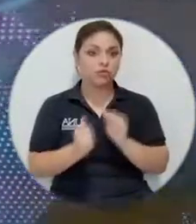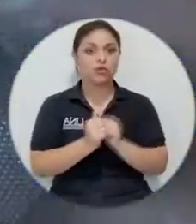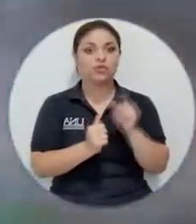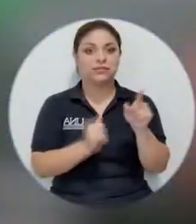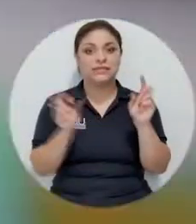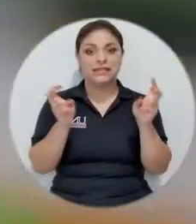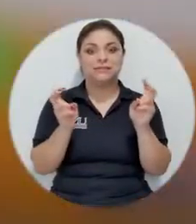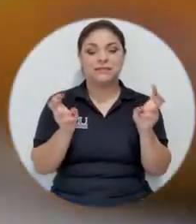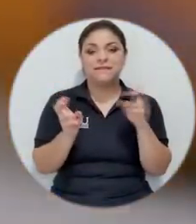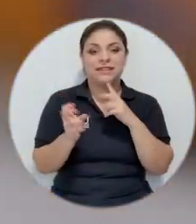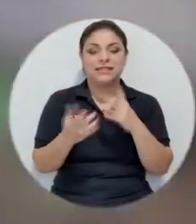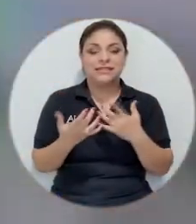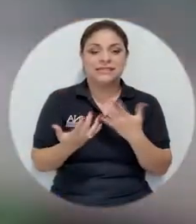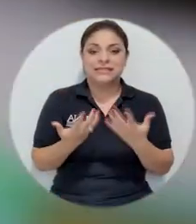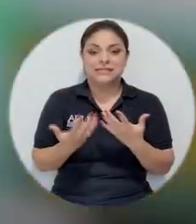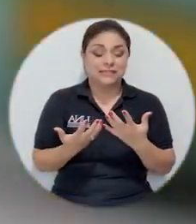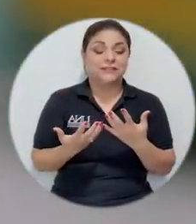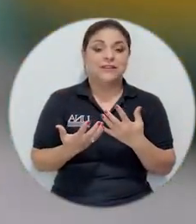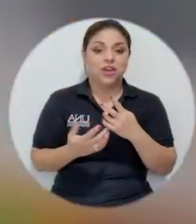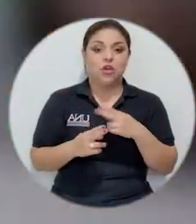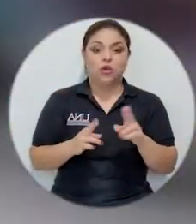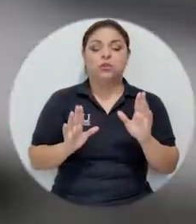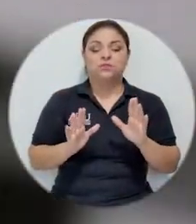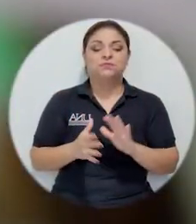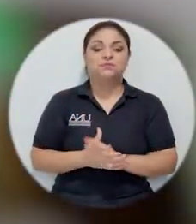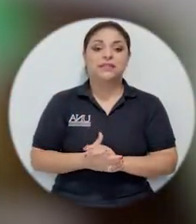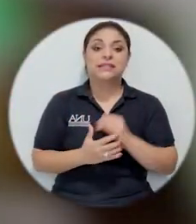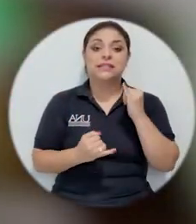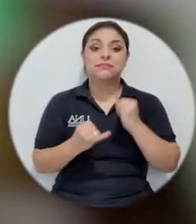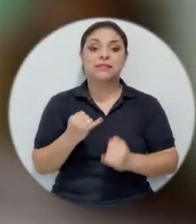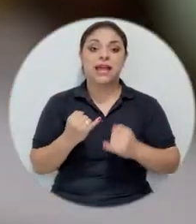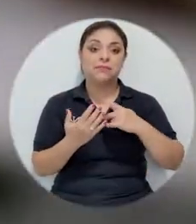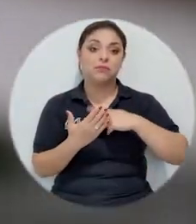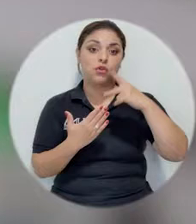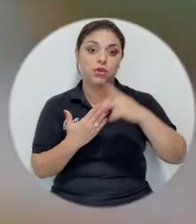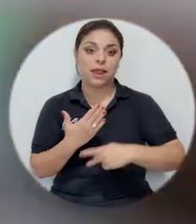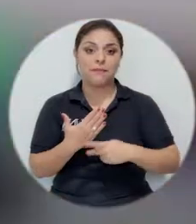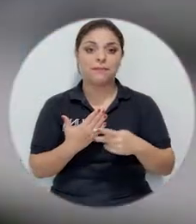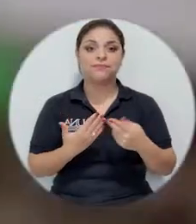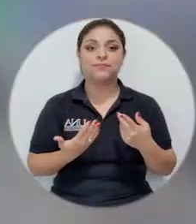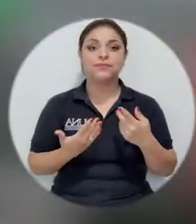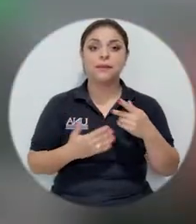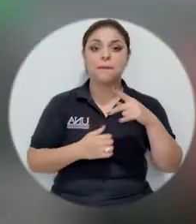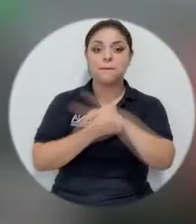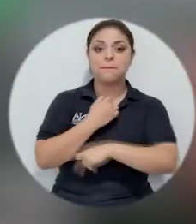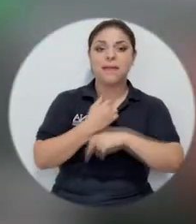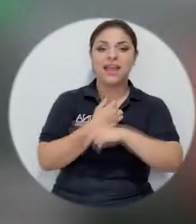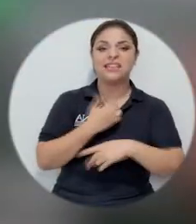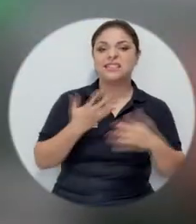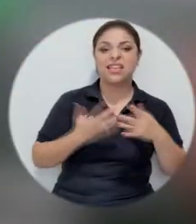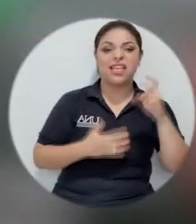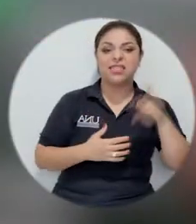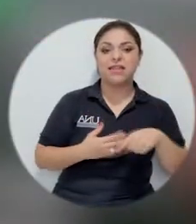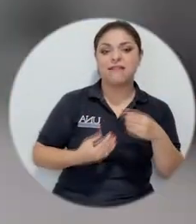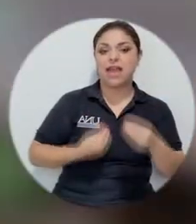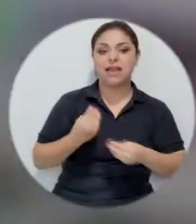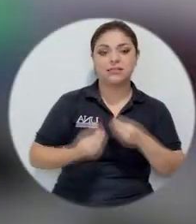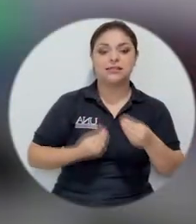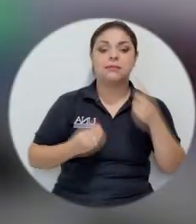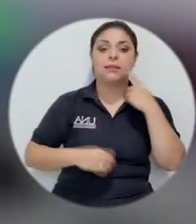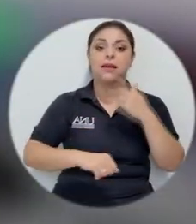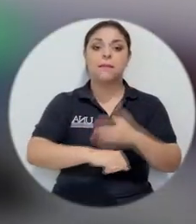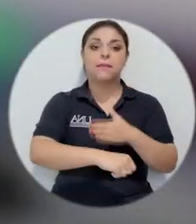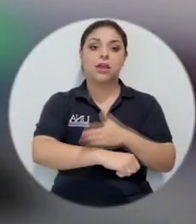temas se nos quedan cortos. Para terminar el programa, ¿qué debe hacer el país para mejorar todas